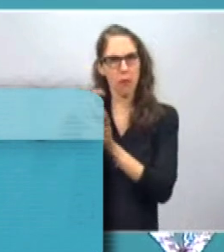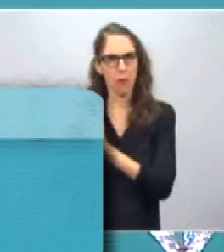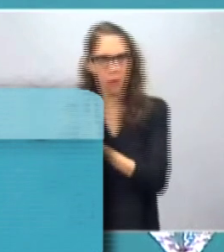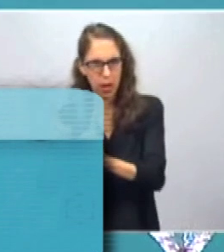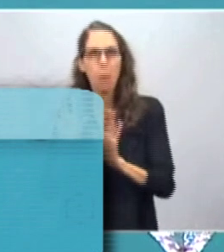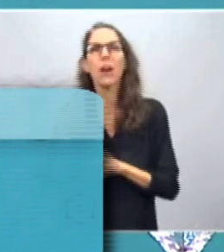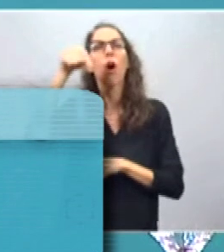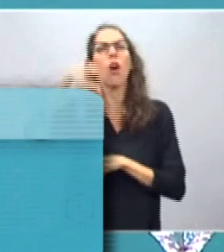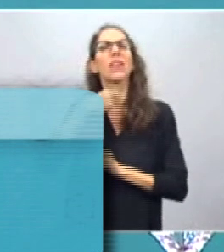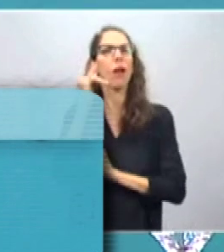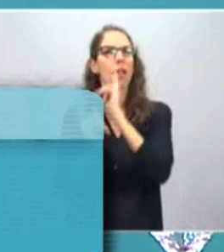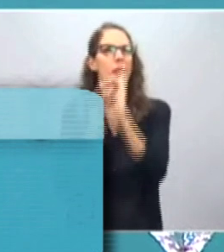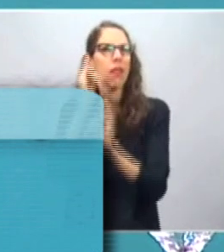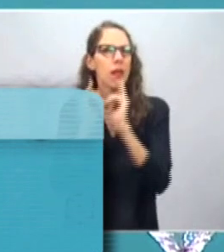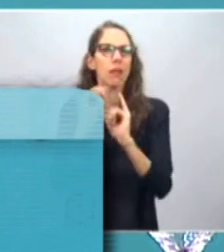que hemos